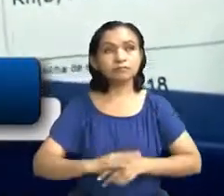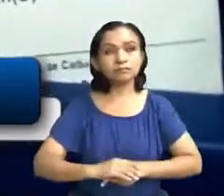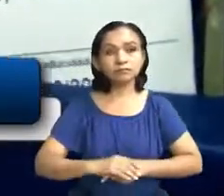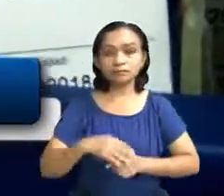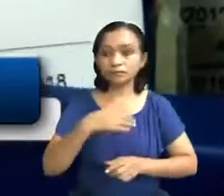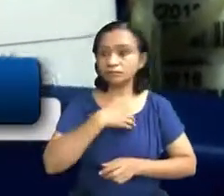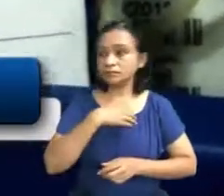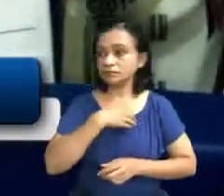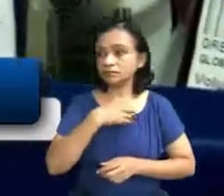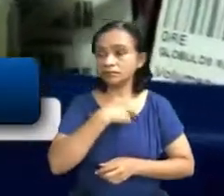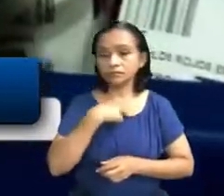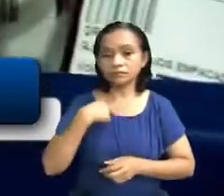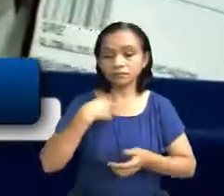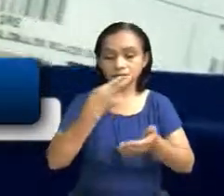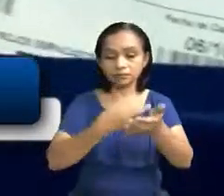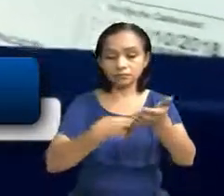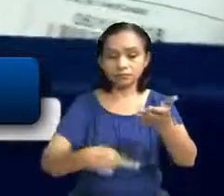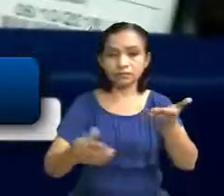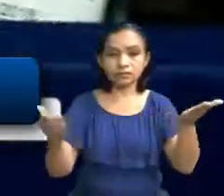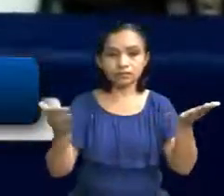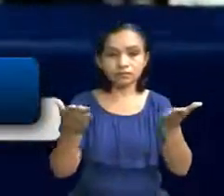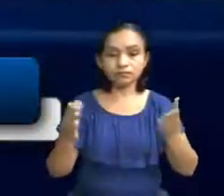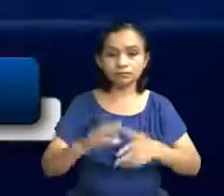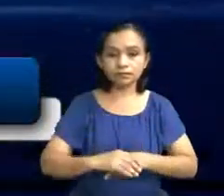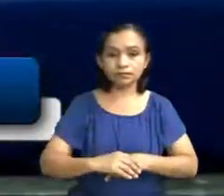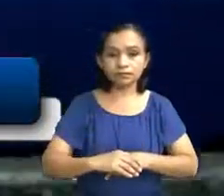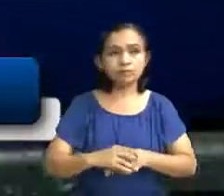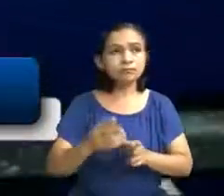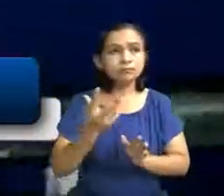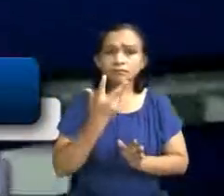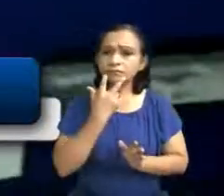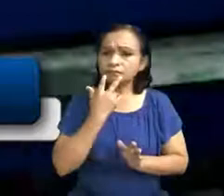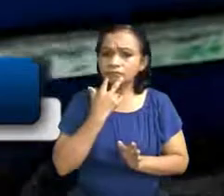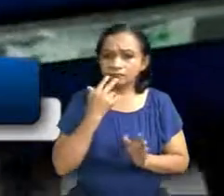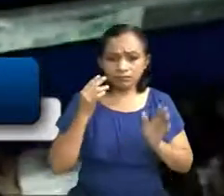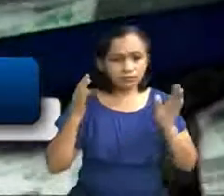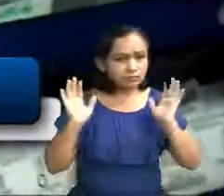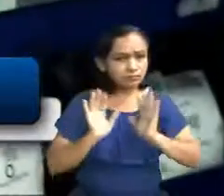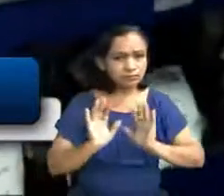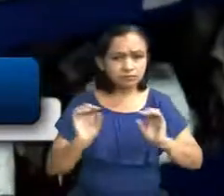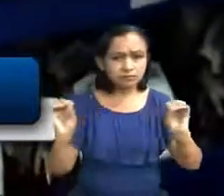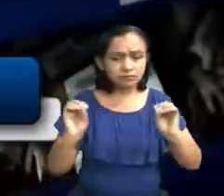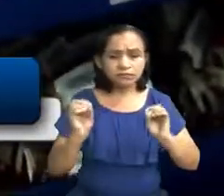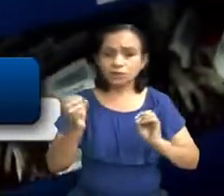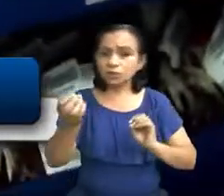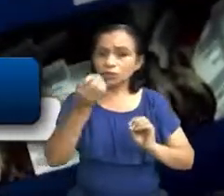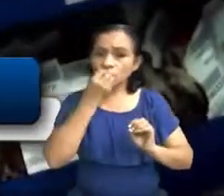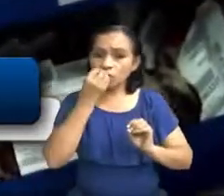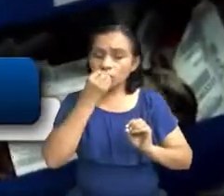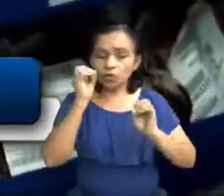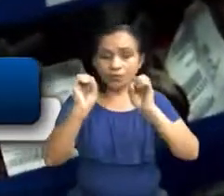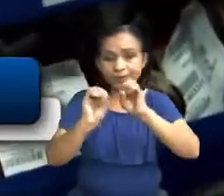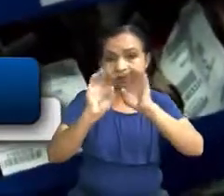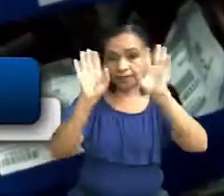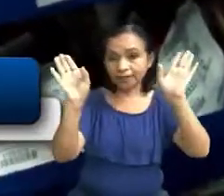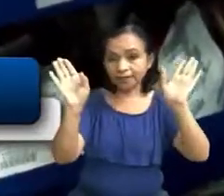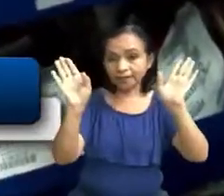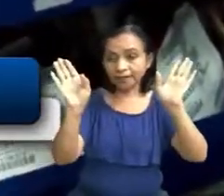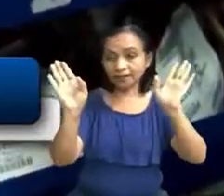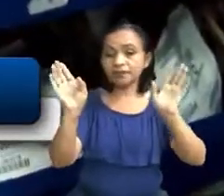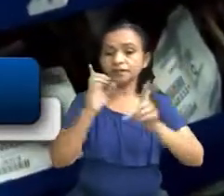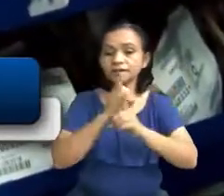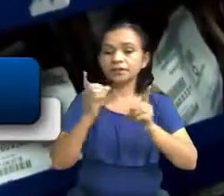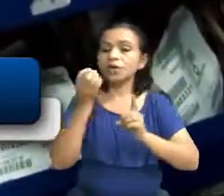voluntad de donar su sangre? Bueno, no se requiere ninguna preparación especial, pero sí deben desayunar. Hay personas que piensan que hay que